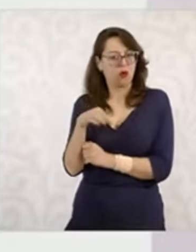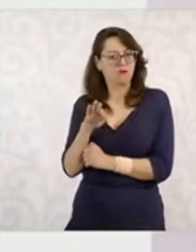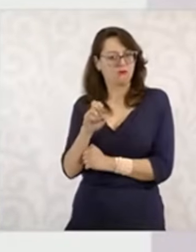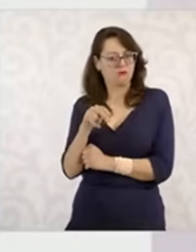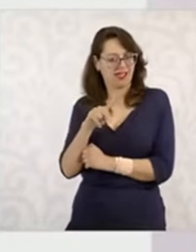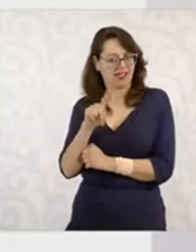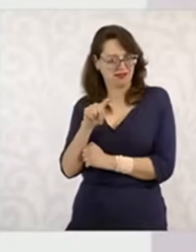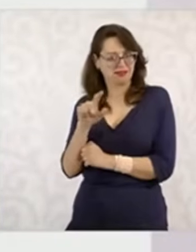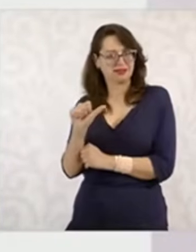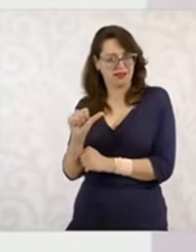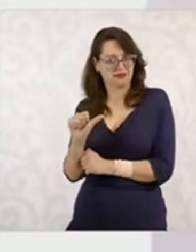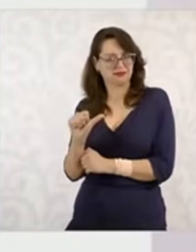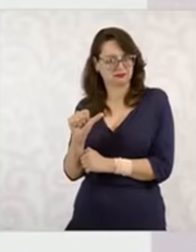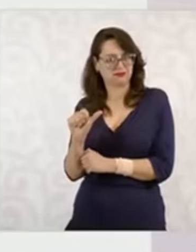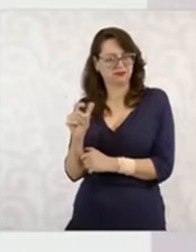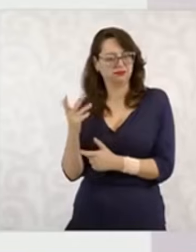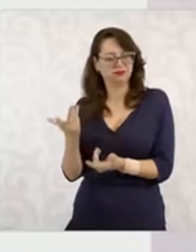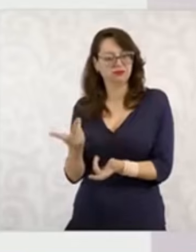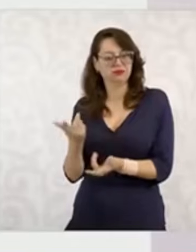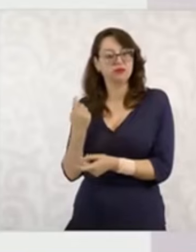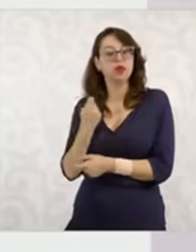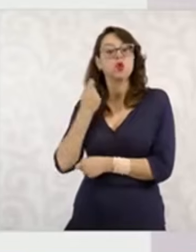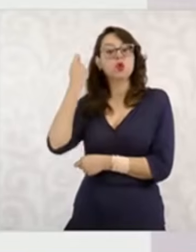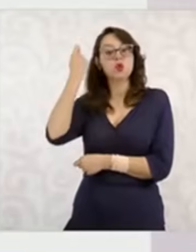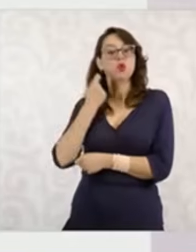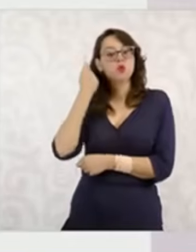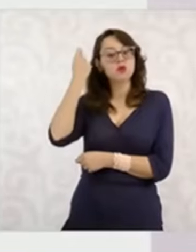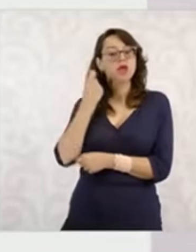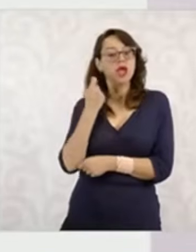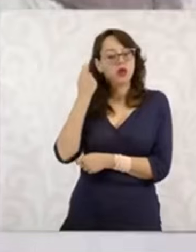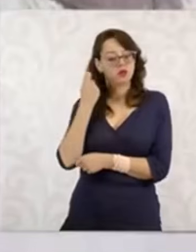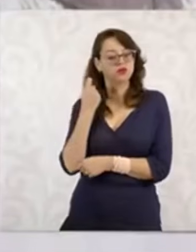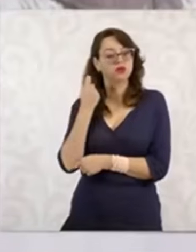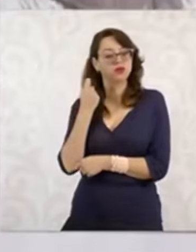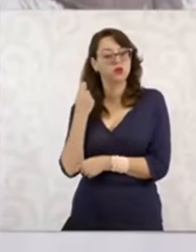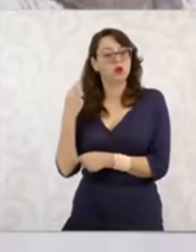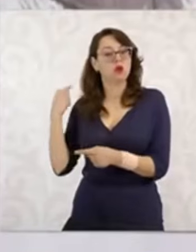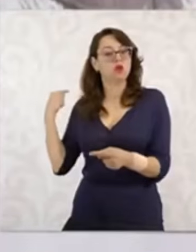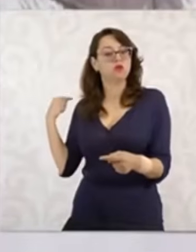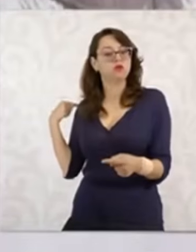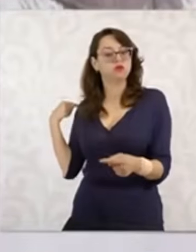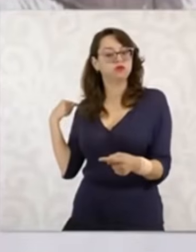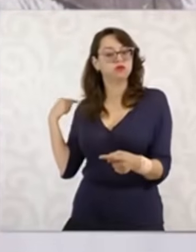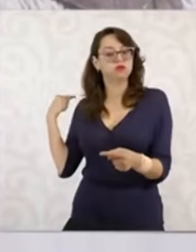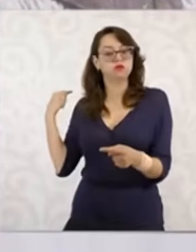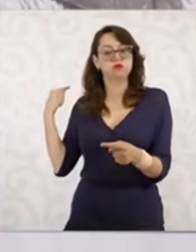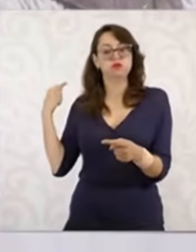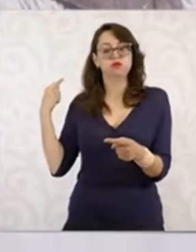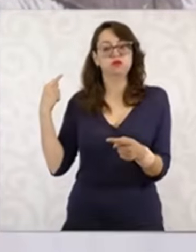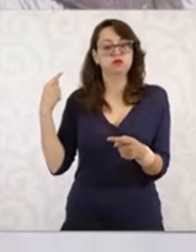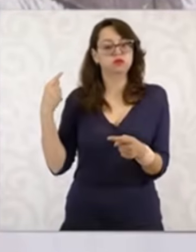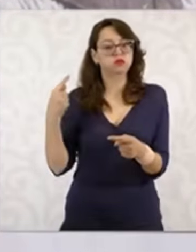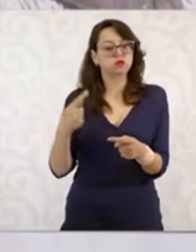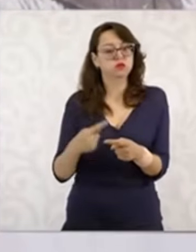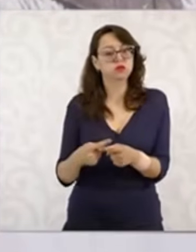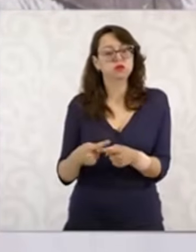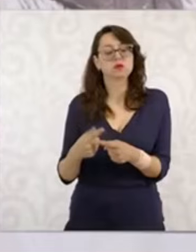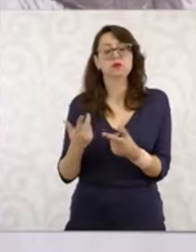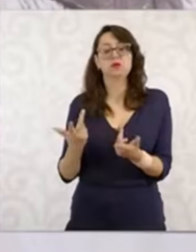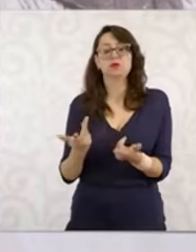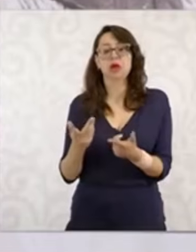y que hasta hoy se jubilaron hace 10, por ejemplo, pudieron haber estado 1 año o 2